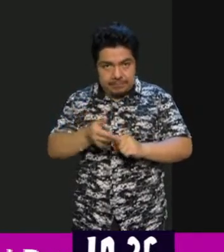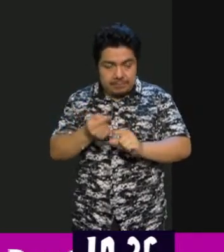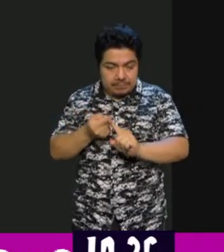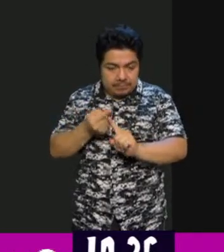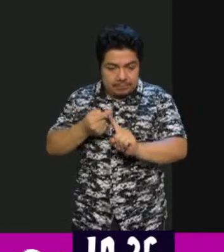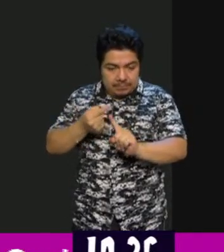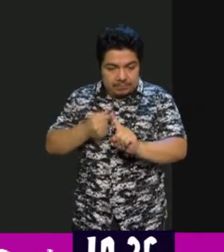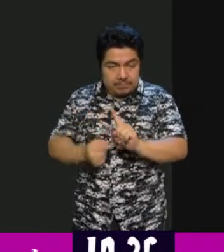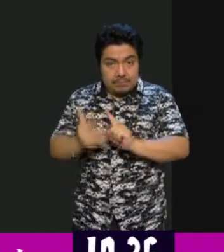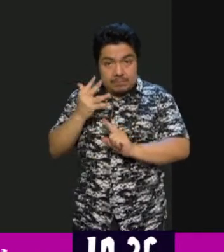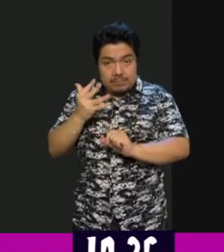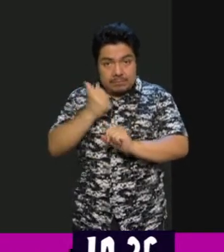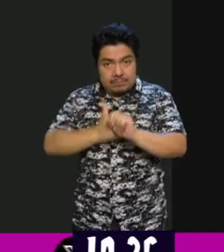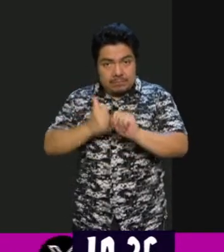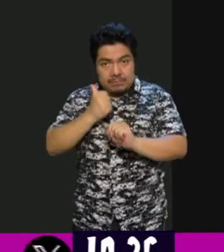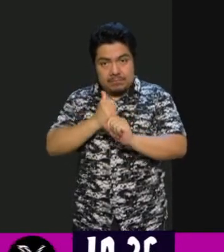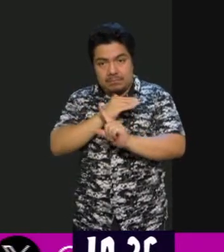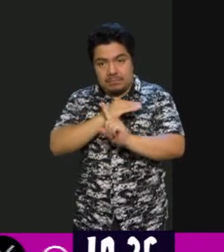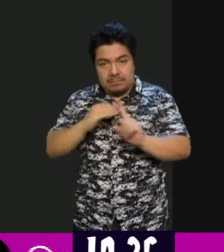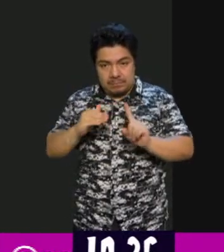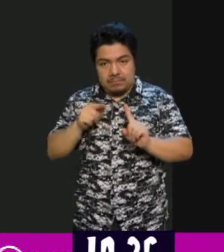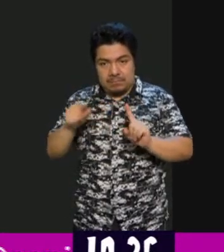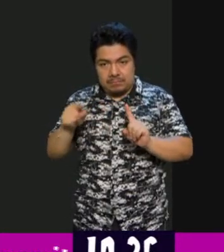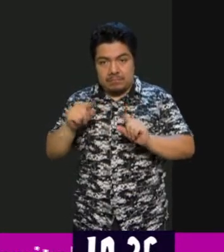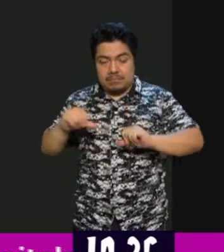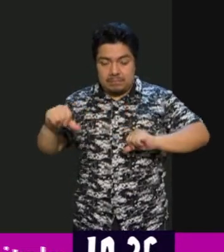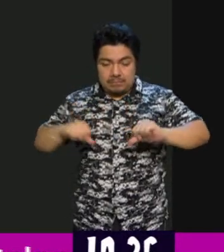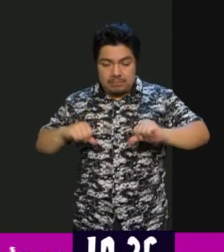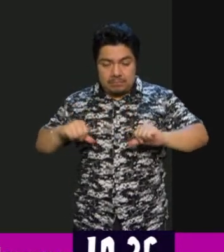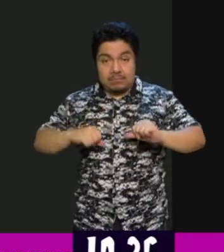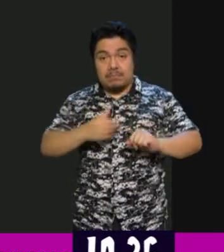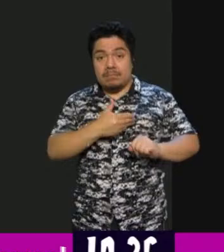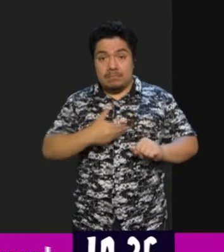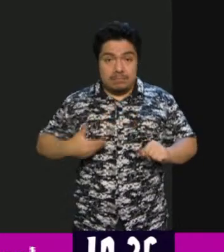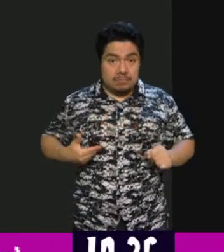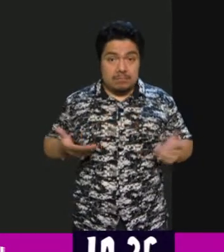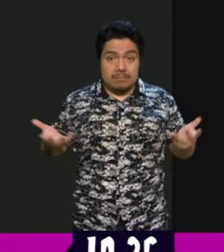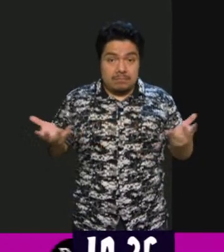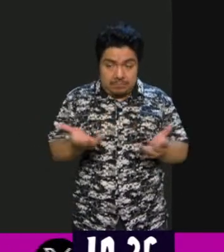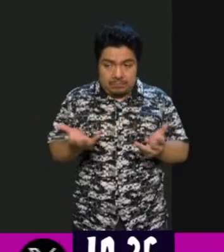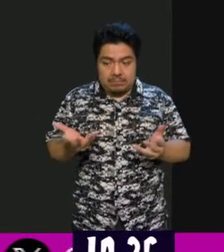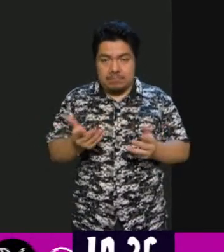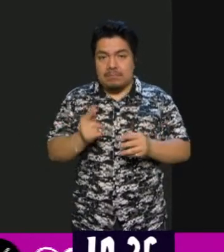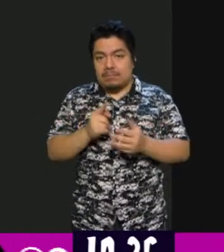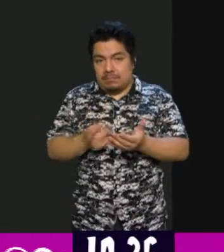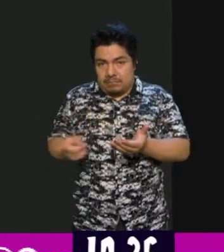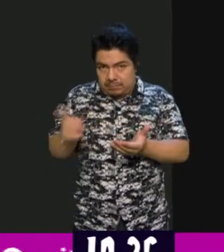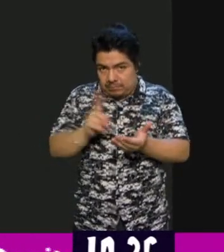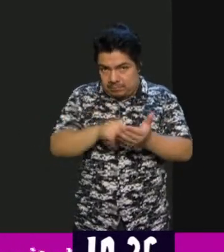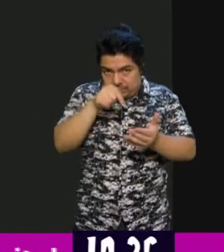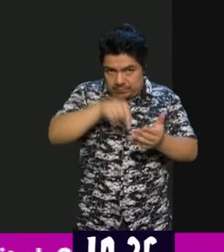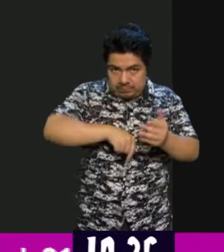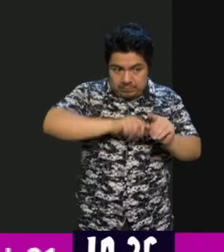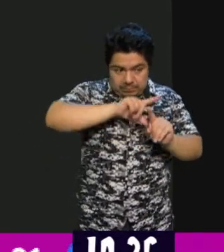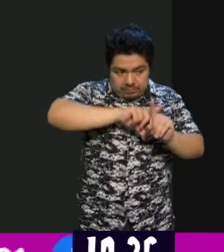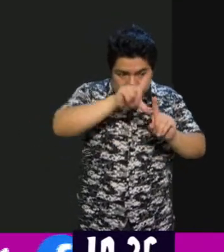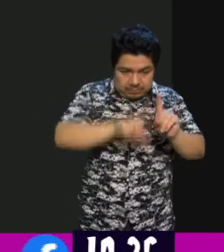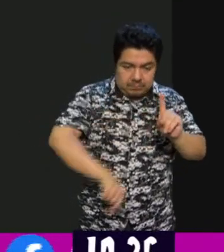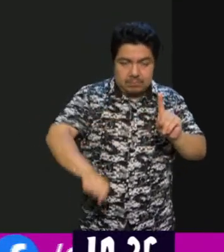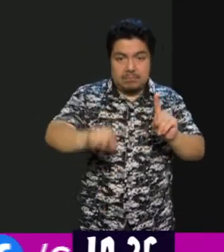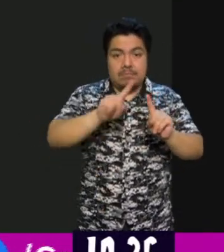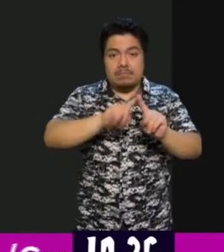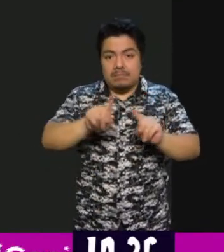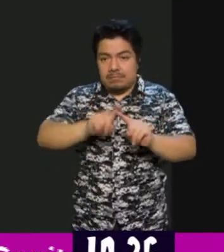últimos 5 años y medio he cubierto las actividades del presidente, tanto en el interior de la República como